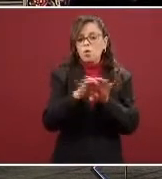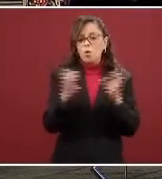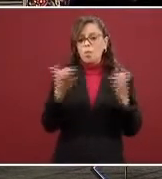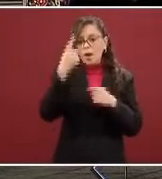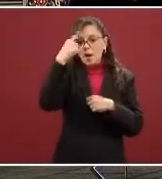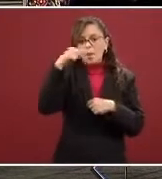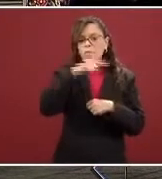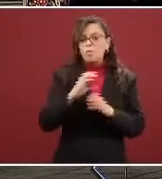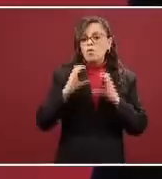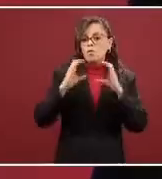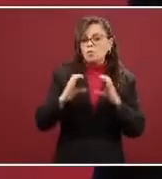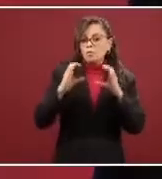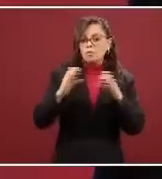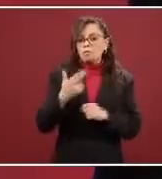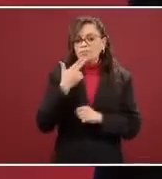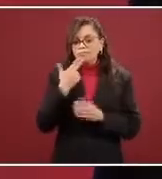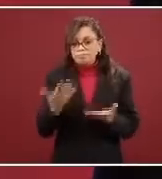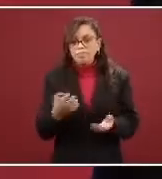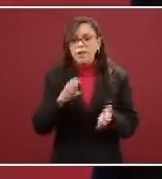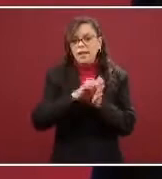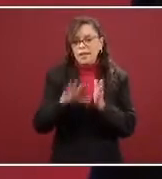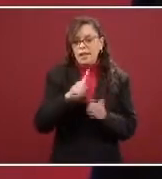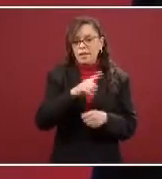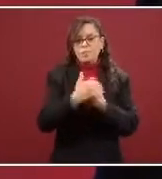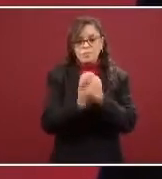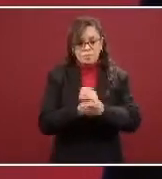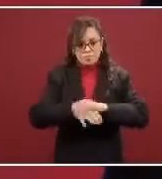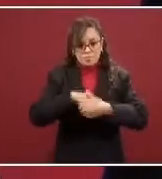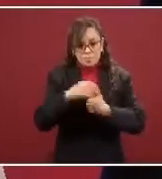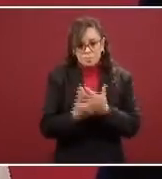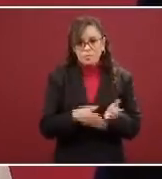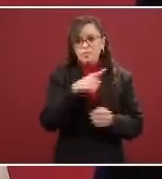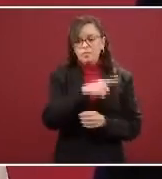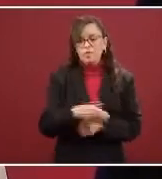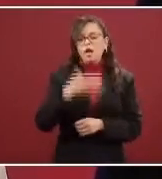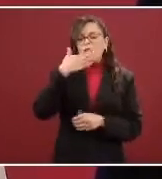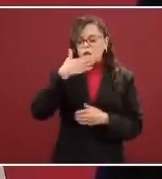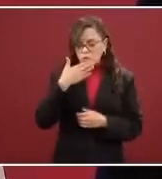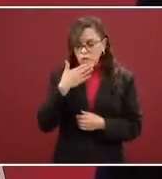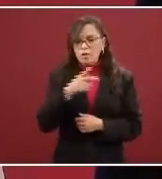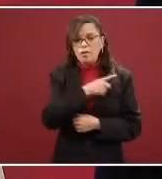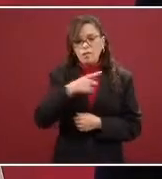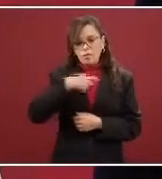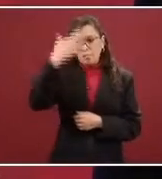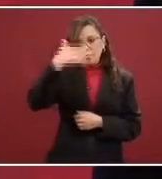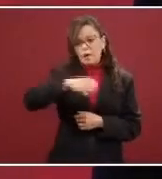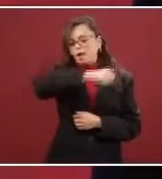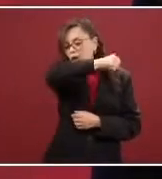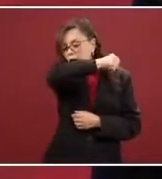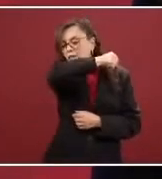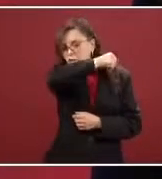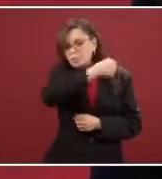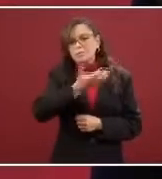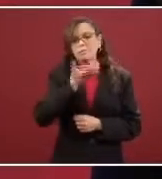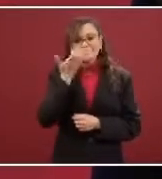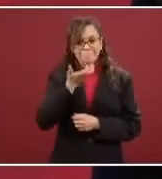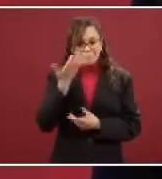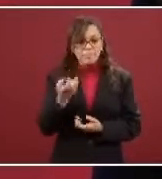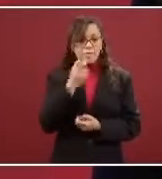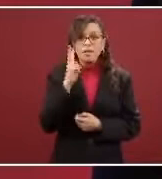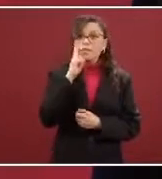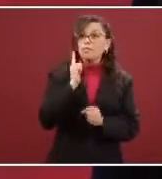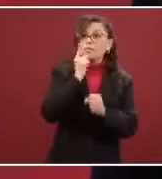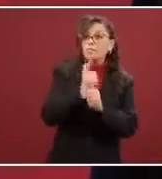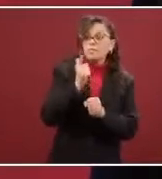las manos, el estornudo de etiqueta, todo ello, ellos perciben que con ello pueden